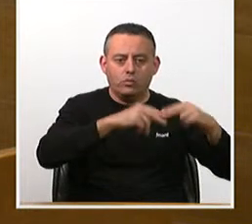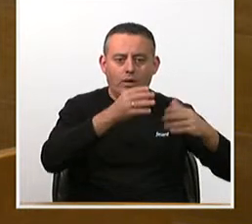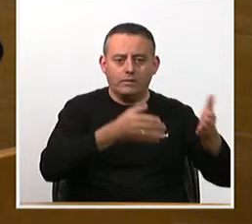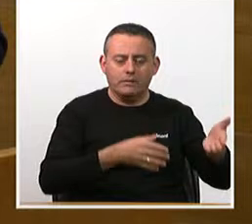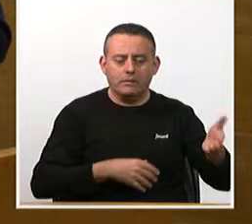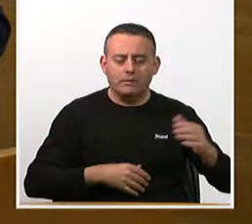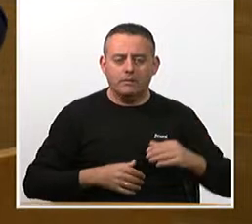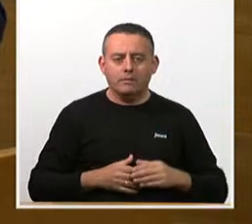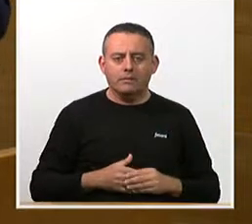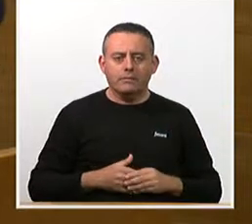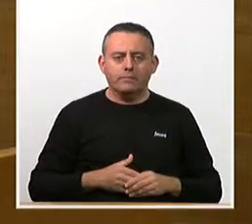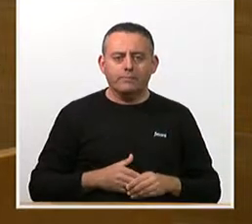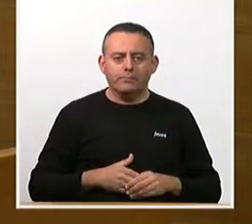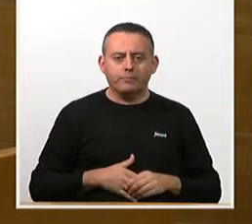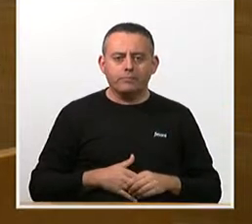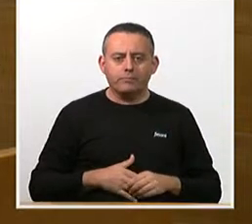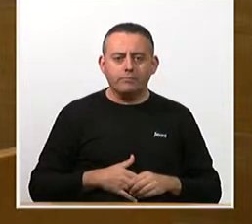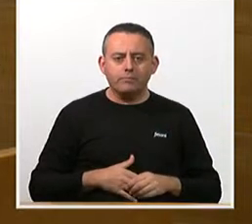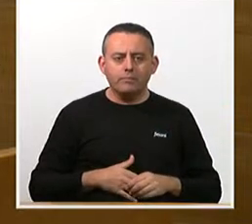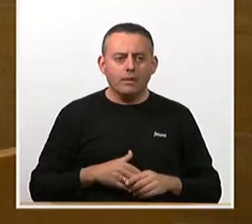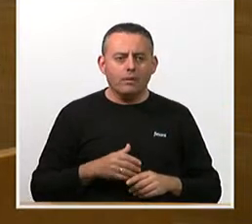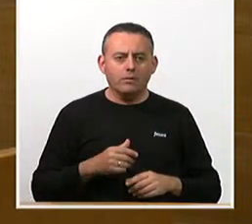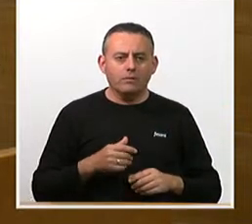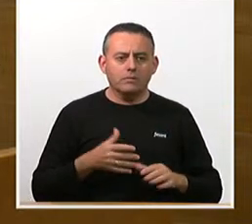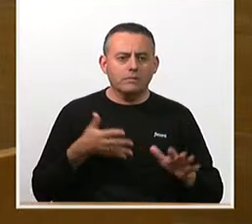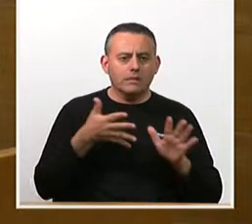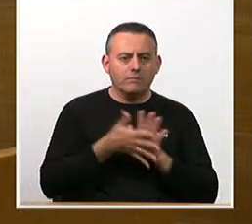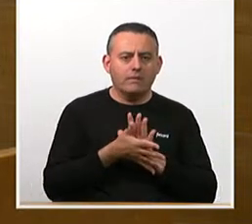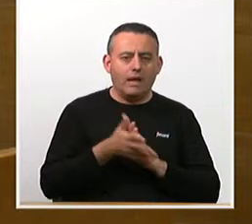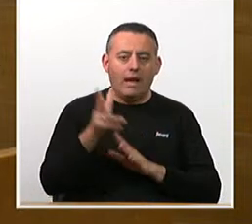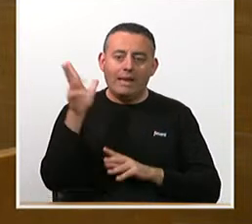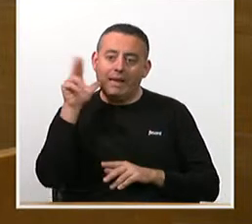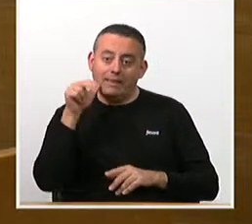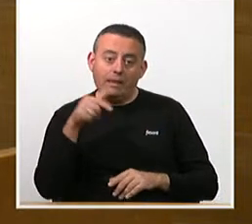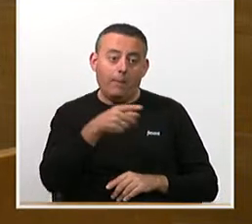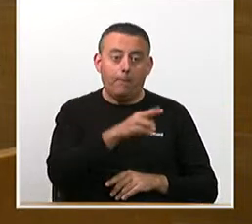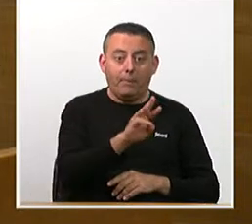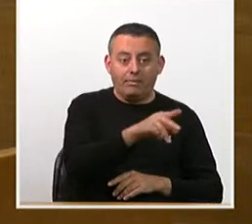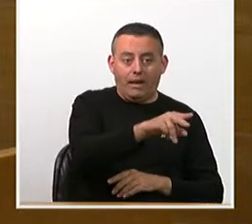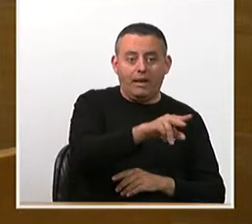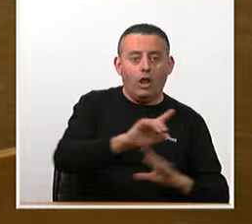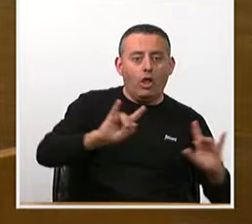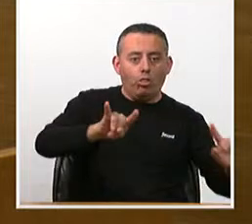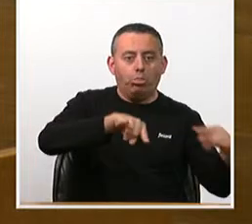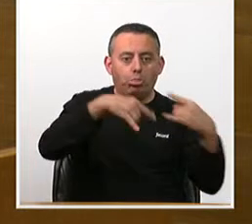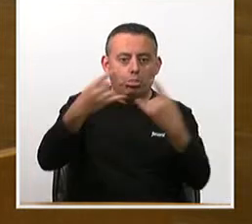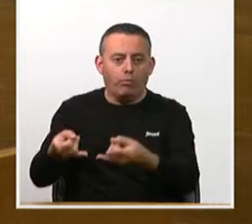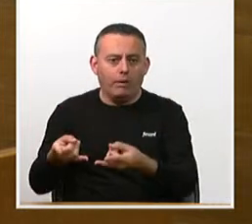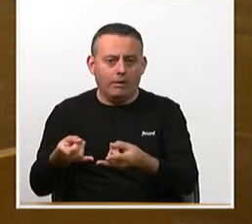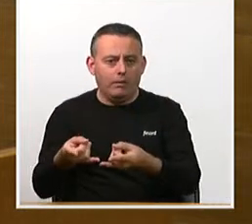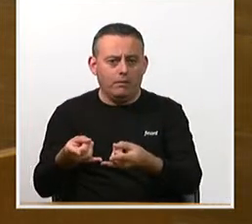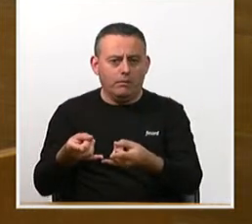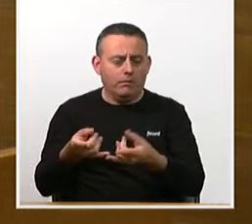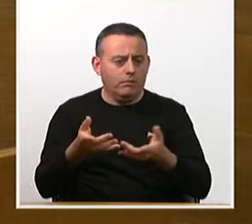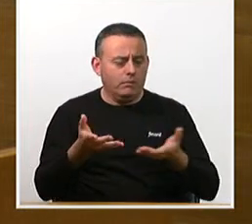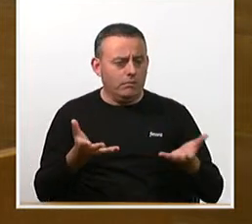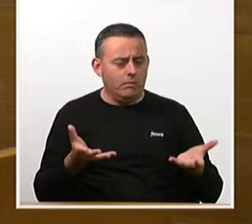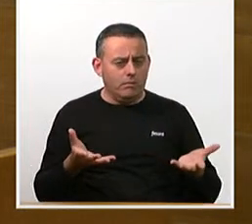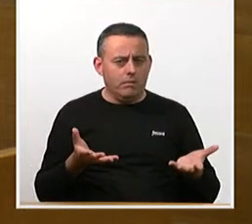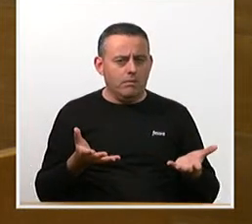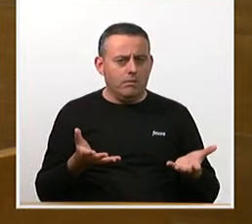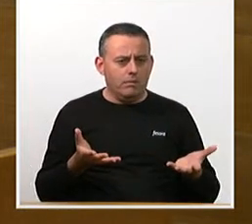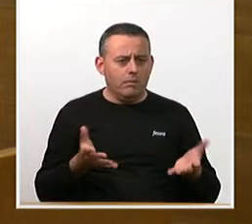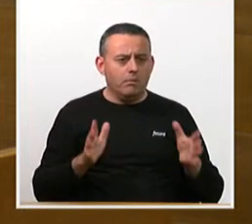educativas o sea mucho más del doble que la ciudad de alicante petr con la